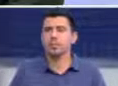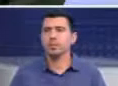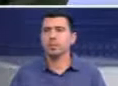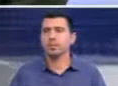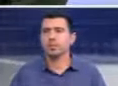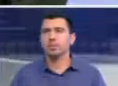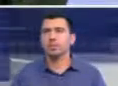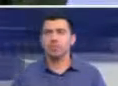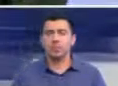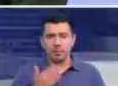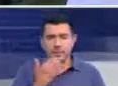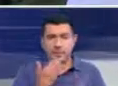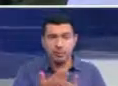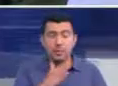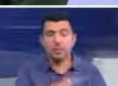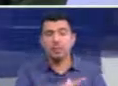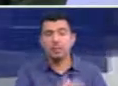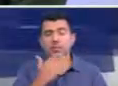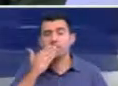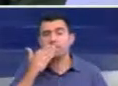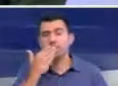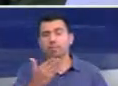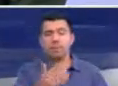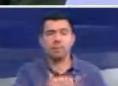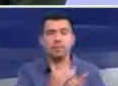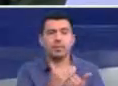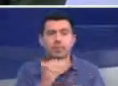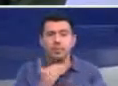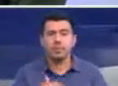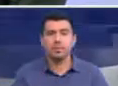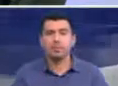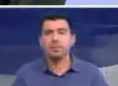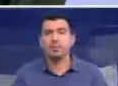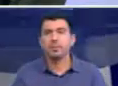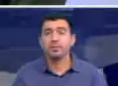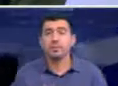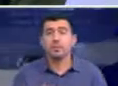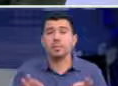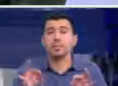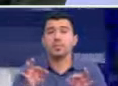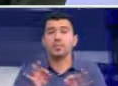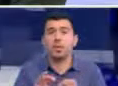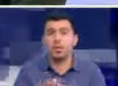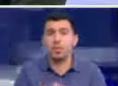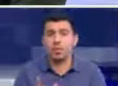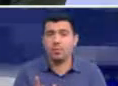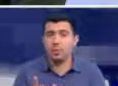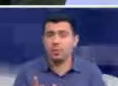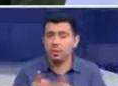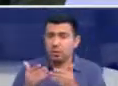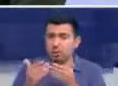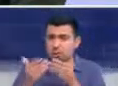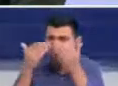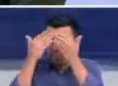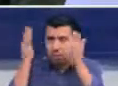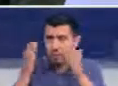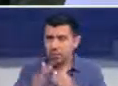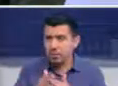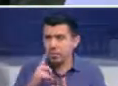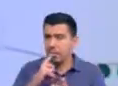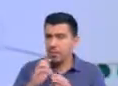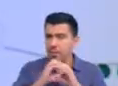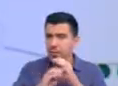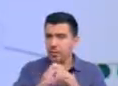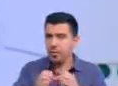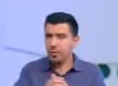Buenas tardes. Muchísimas gracias a todos ustedes por esta invitación. Importante tener esos espacios que nos dan a nosotros la satisfacción de podernos